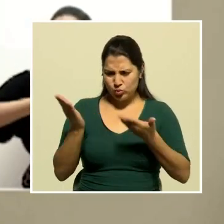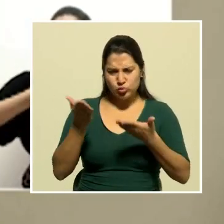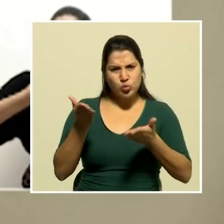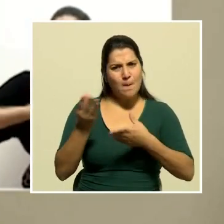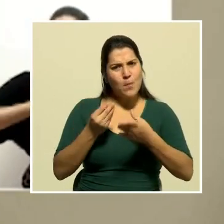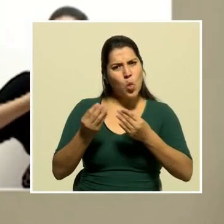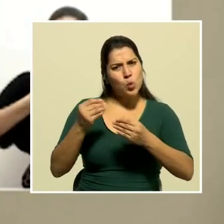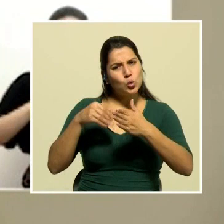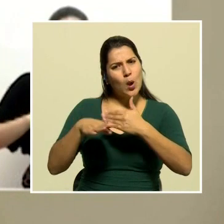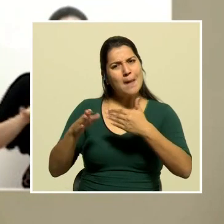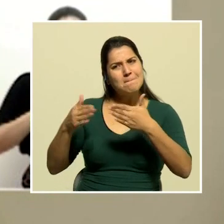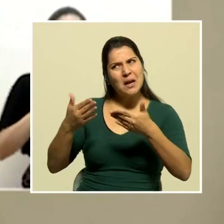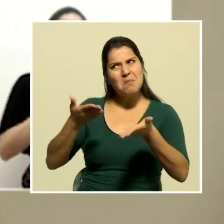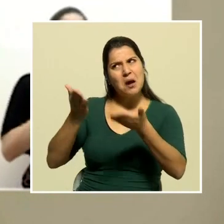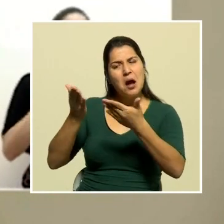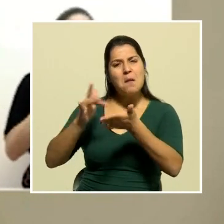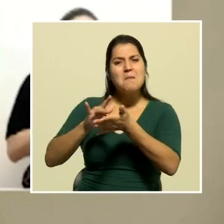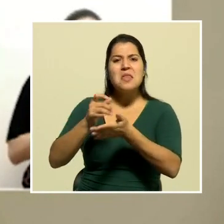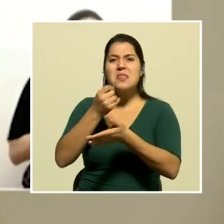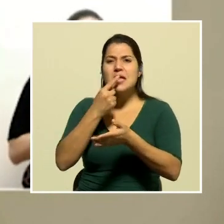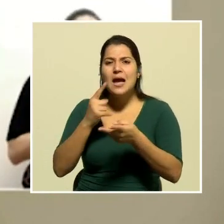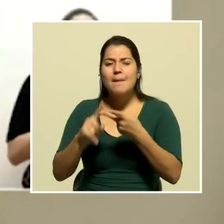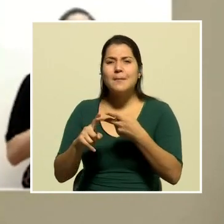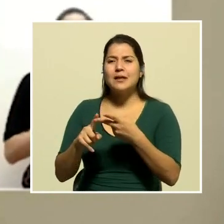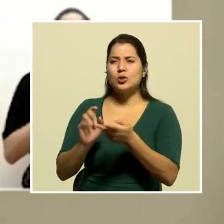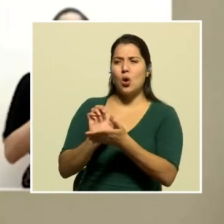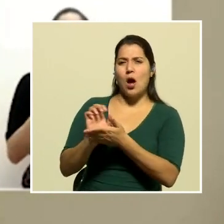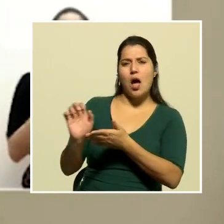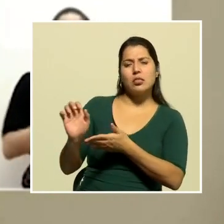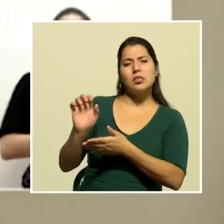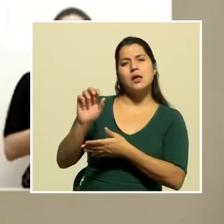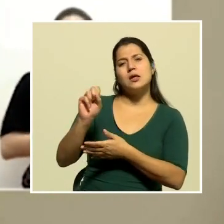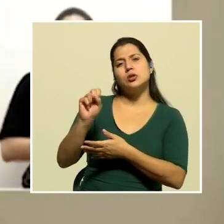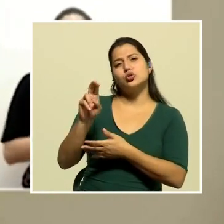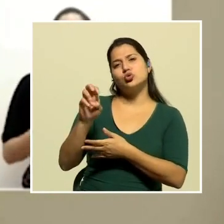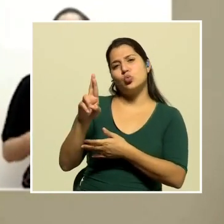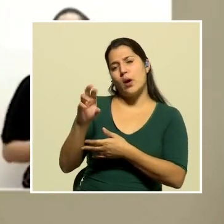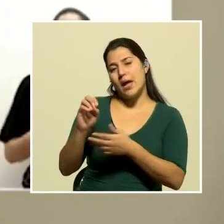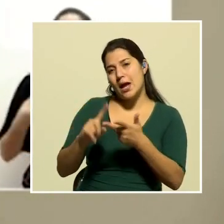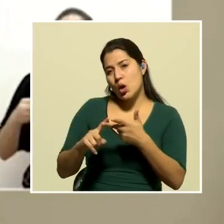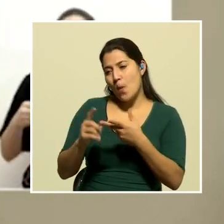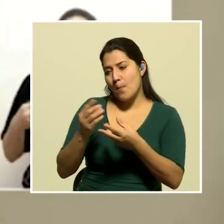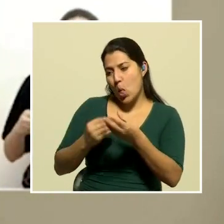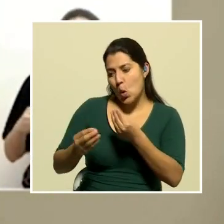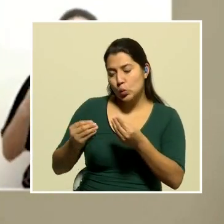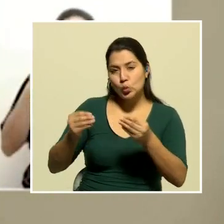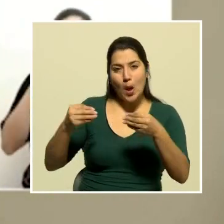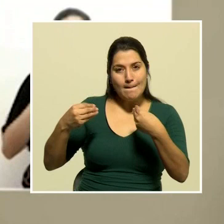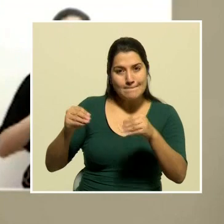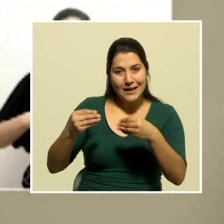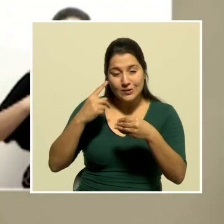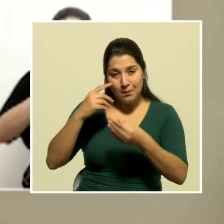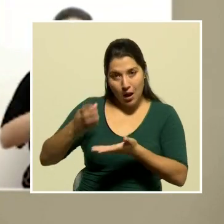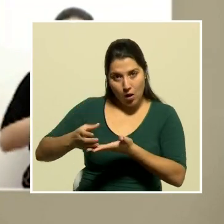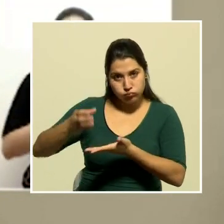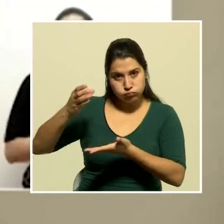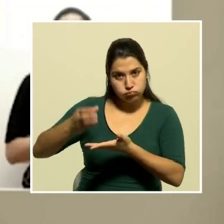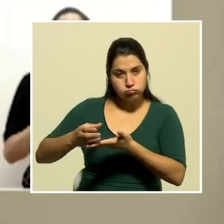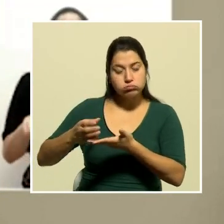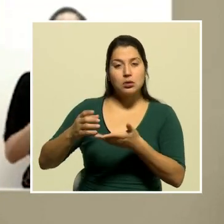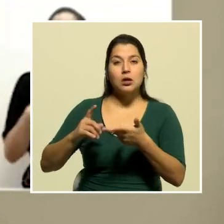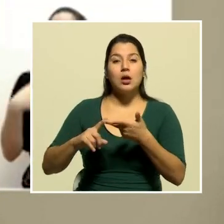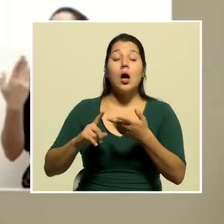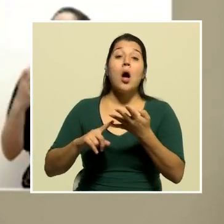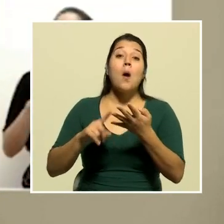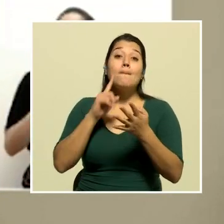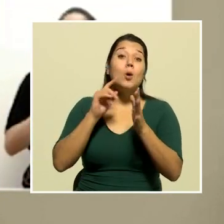productos tan importantes como medicamentos, antisueros, artículos de plástico para envasados y,